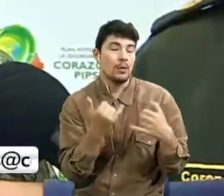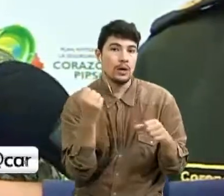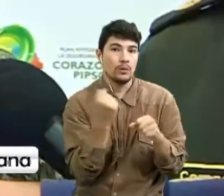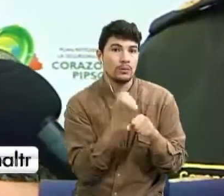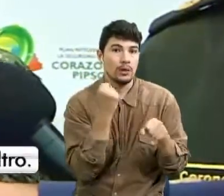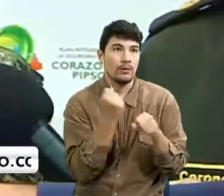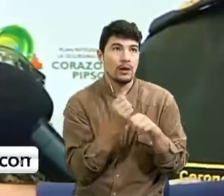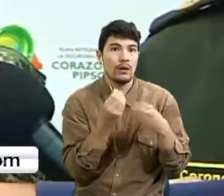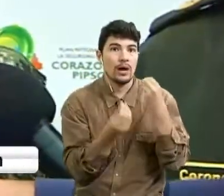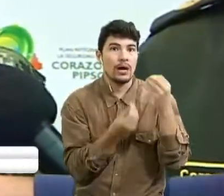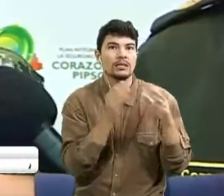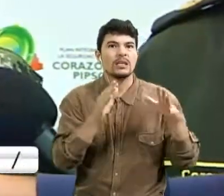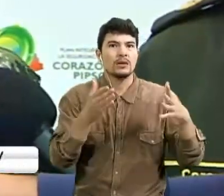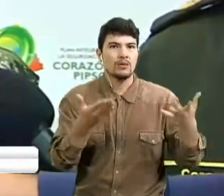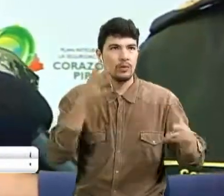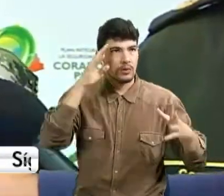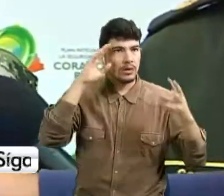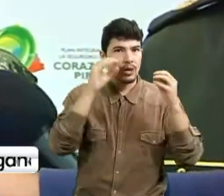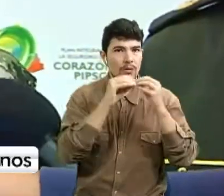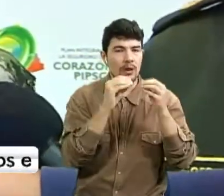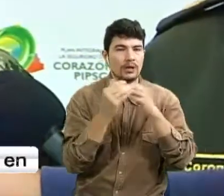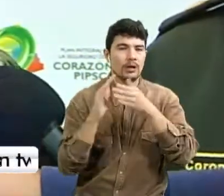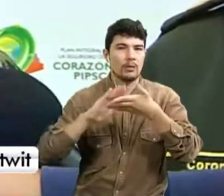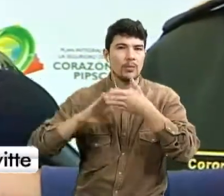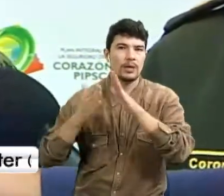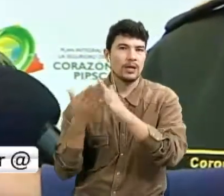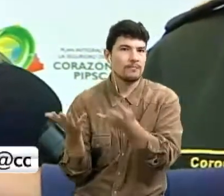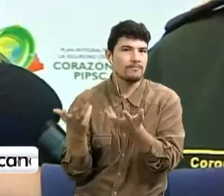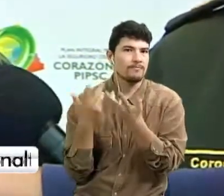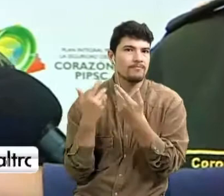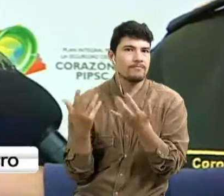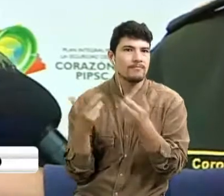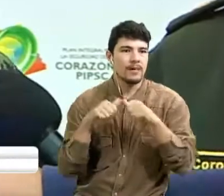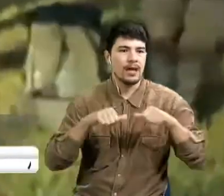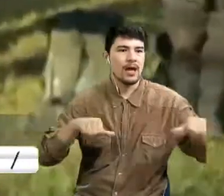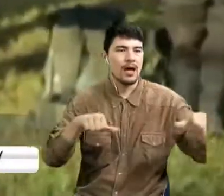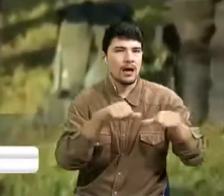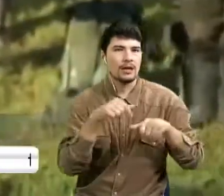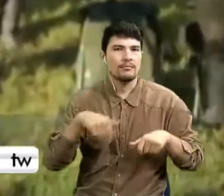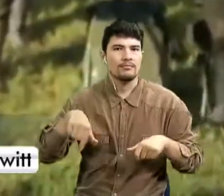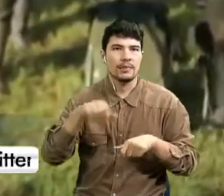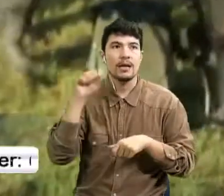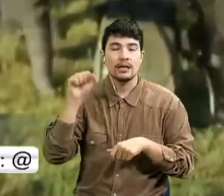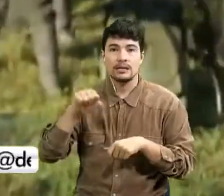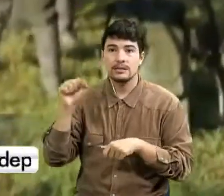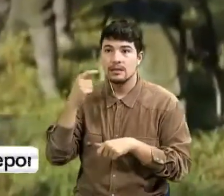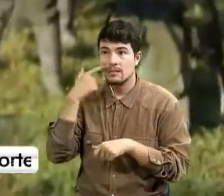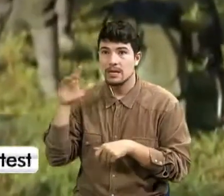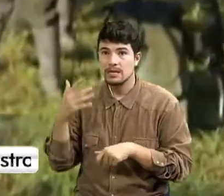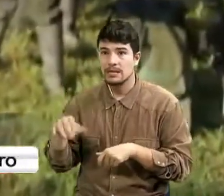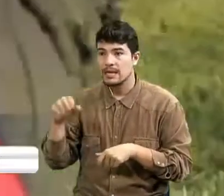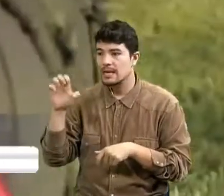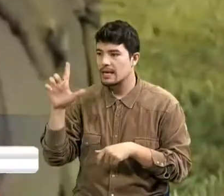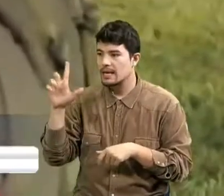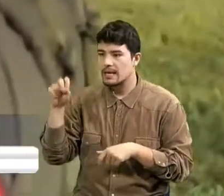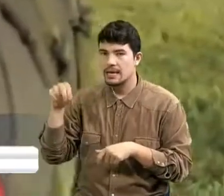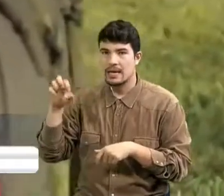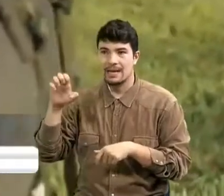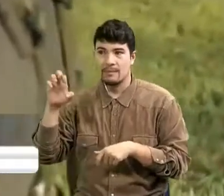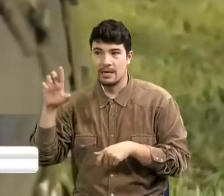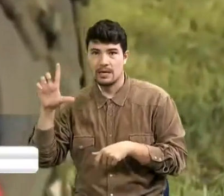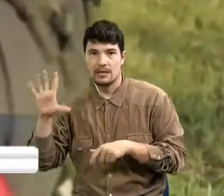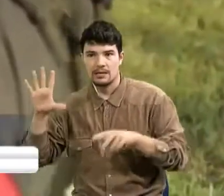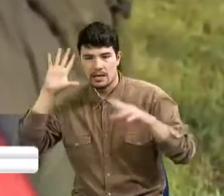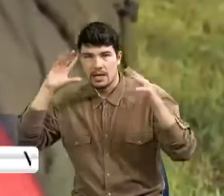de acuerdo a las informaciones que se han recibido en el área de operaciones al parecer él ln y el pp le habrían conformado